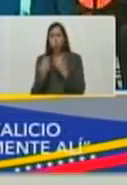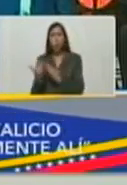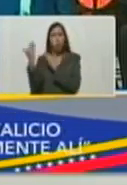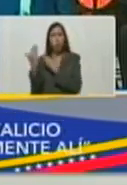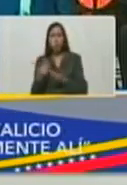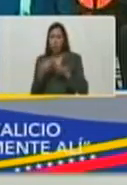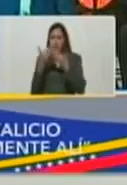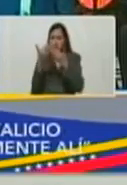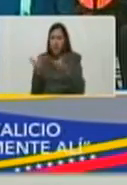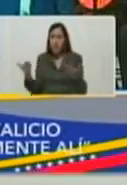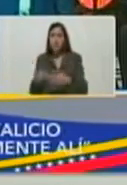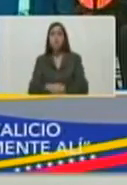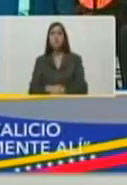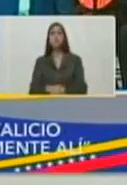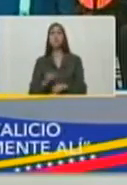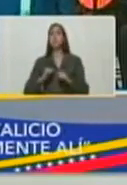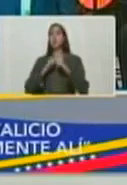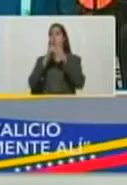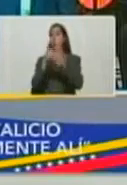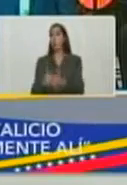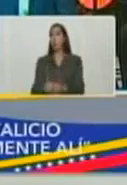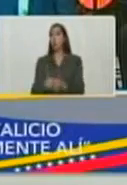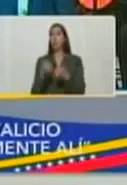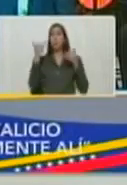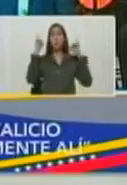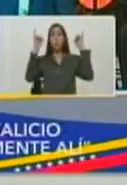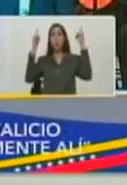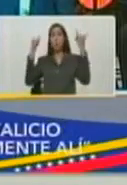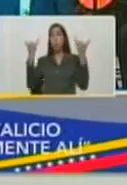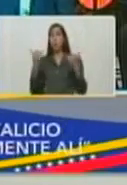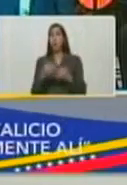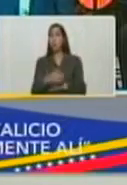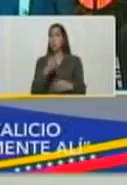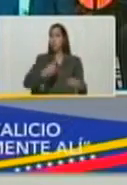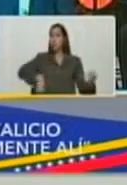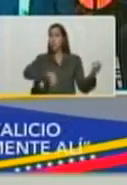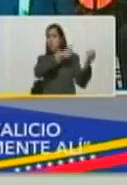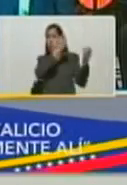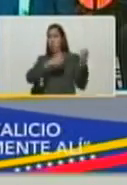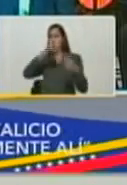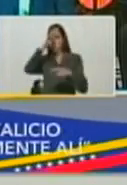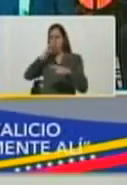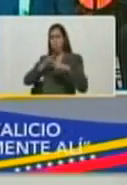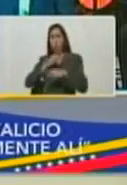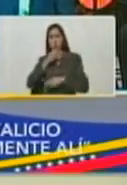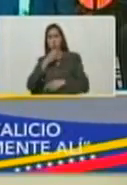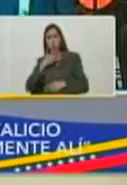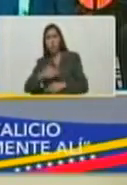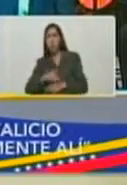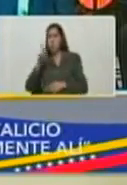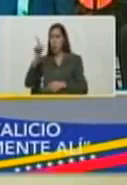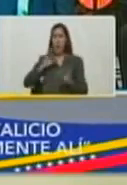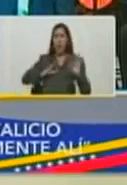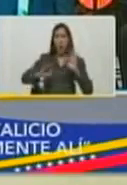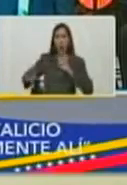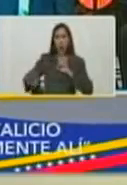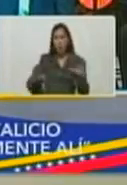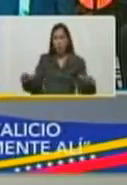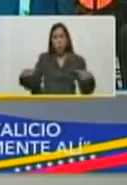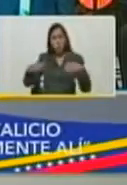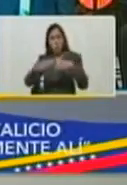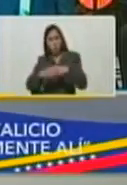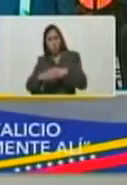luego darle inicio a este concierto de gala, de honor, hermoso, de sus hermanos, de los Guaraguaos,